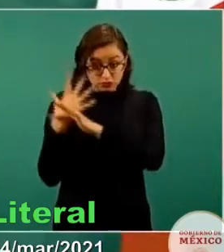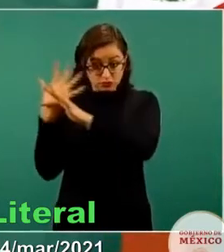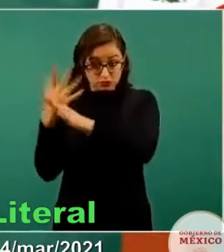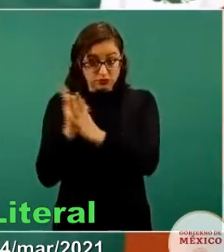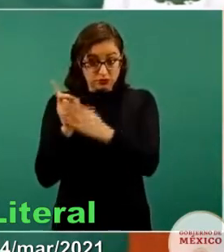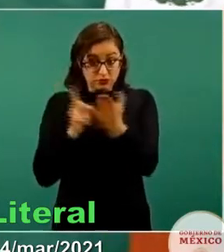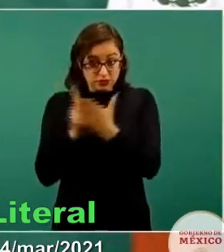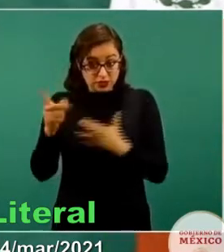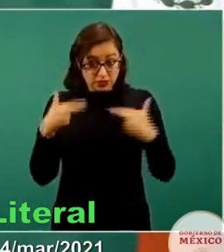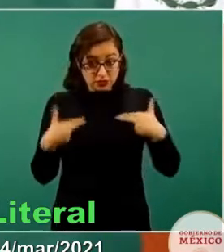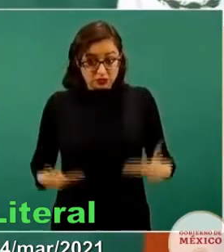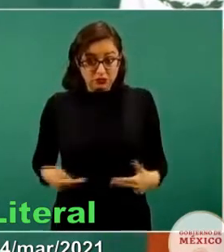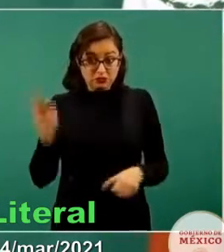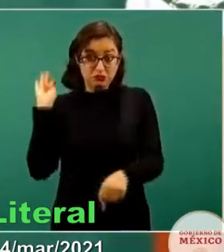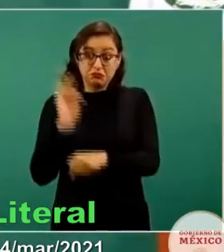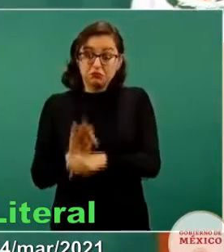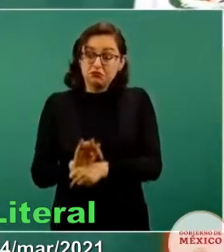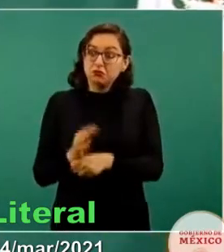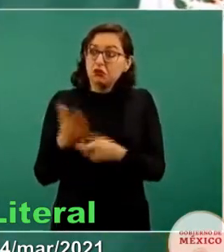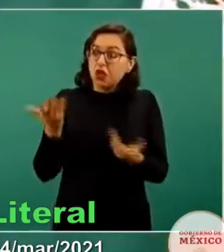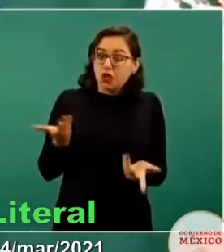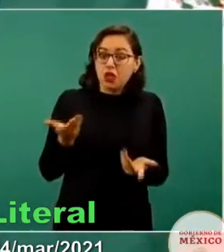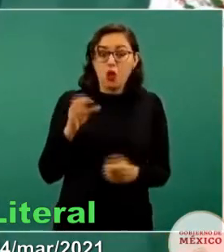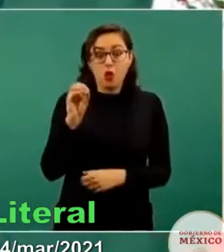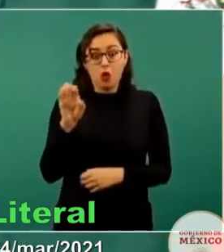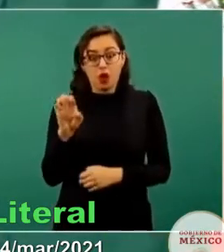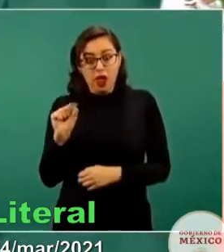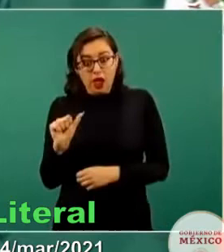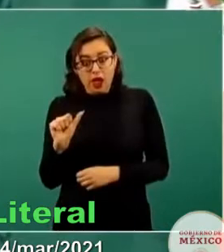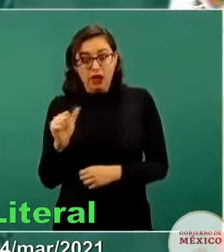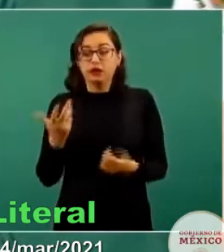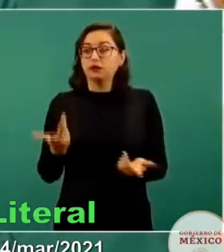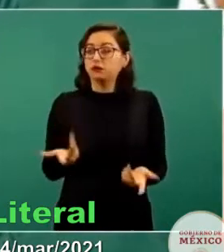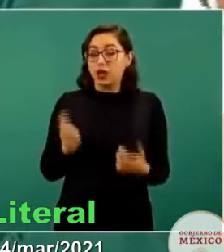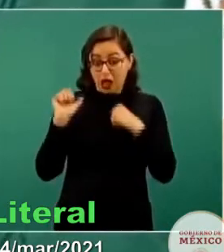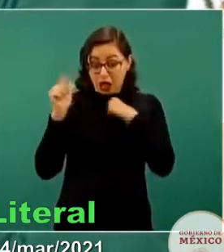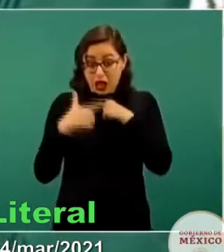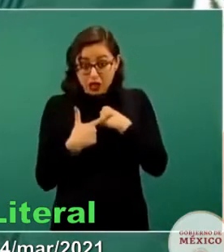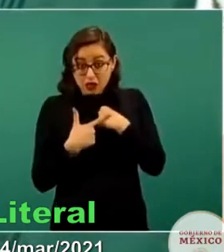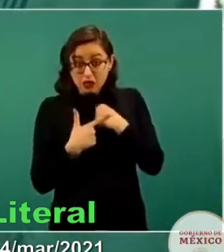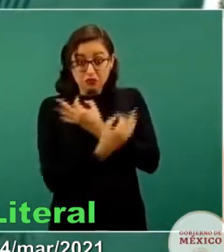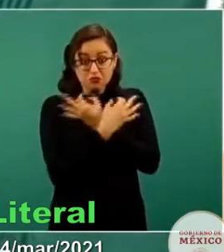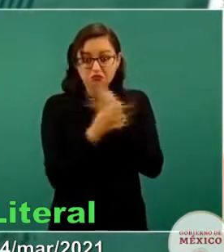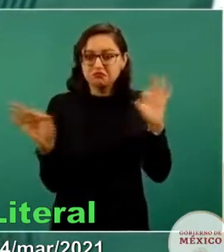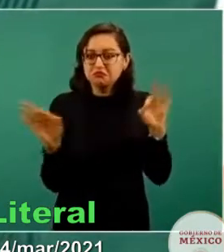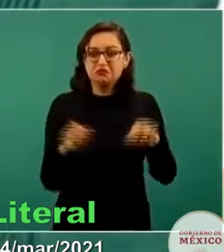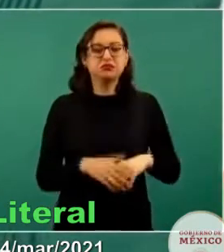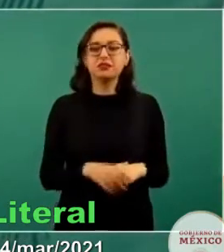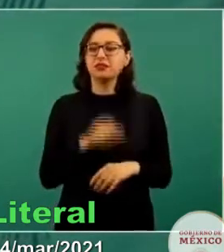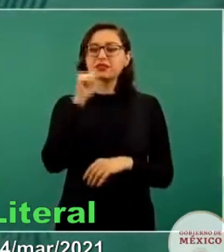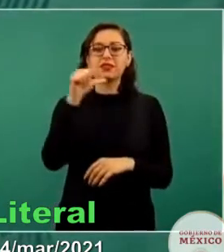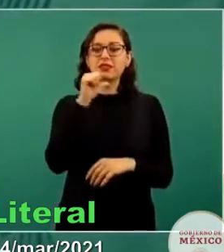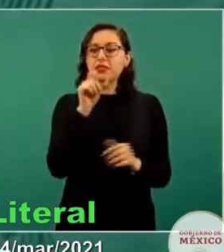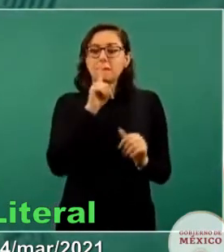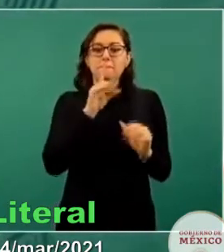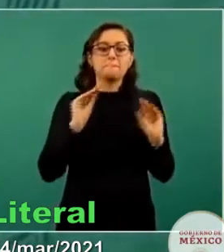humanos, de la OEA, ¿sí?, y